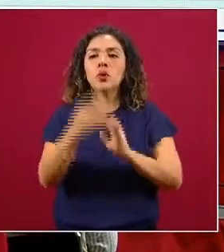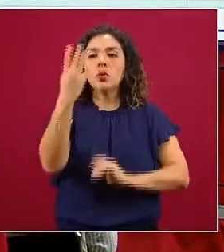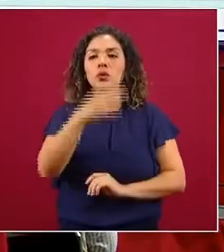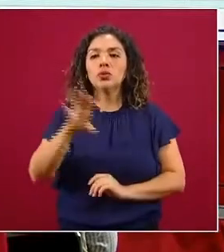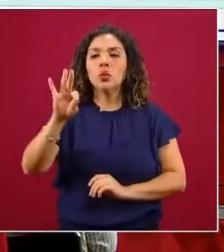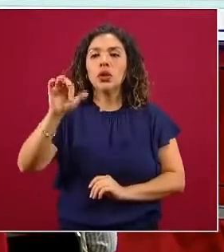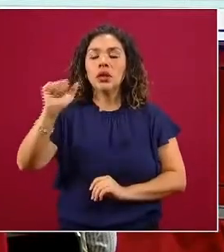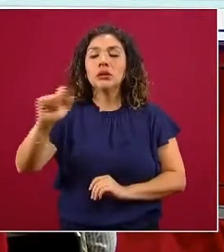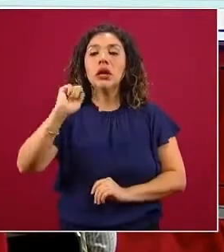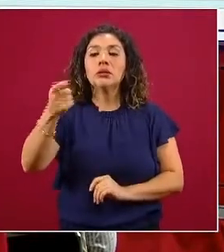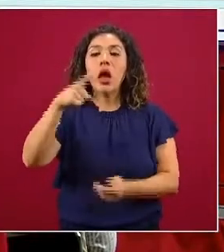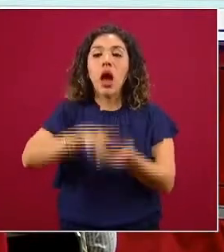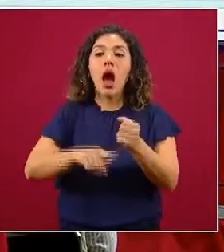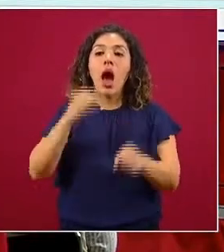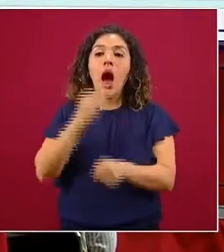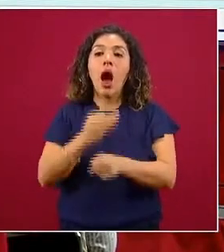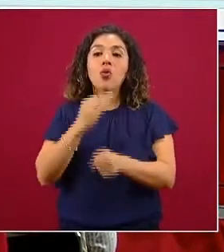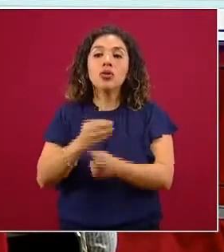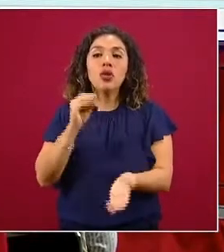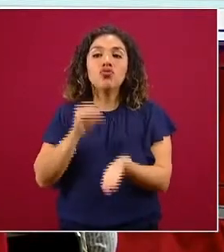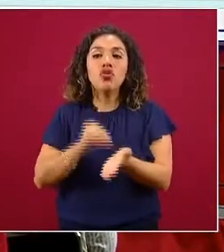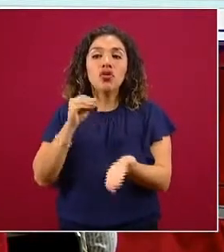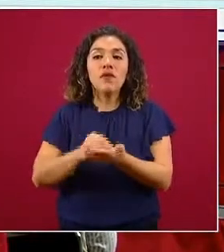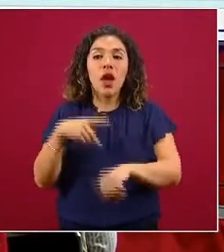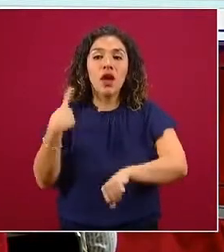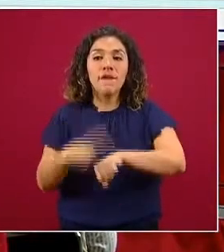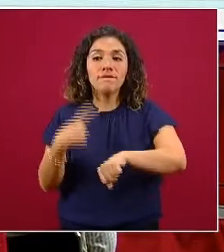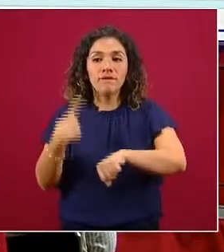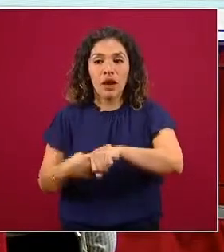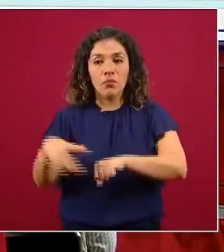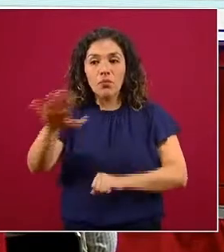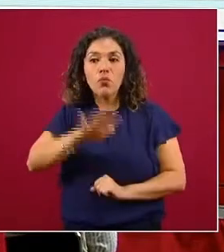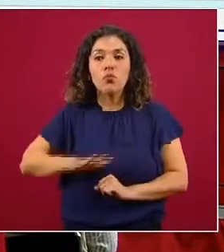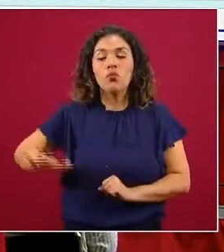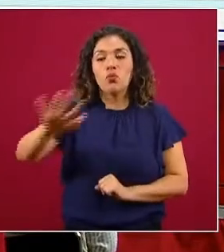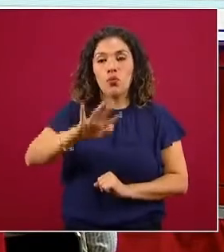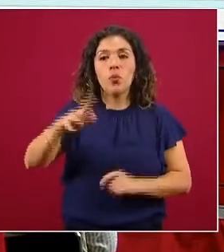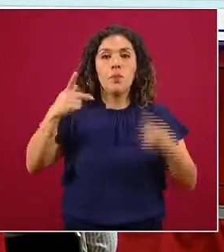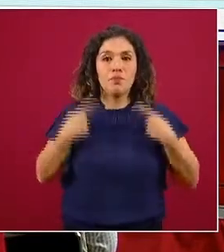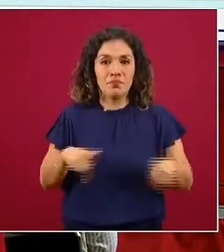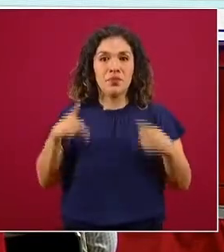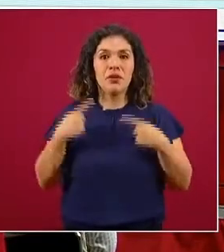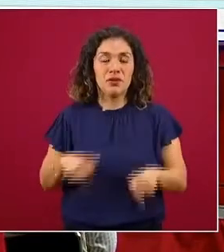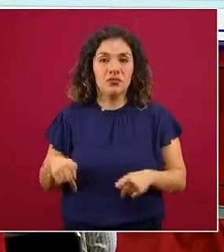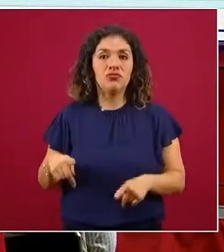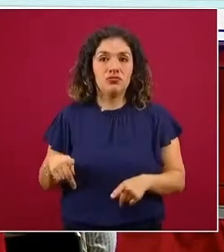48,446 son los que se estiman realmente como el grupo de personas que,